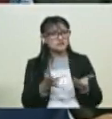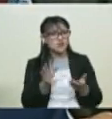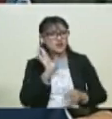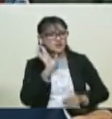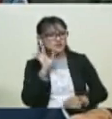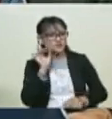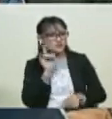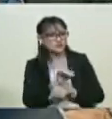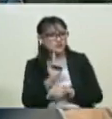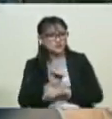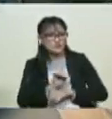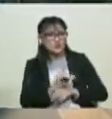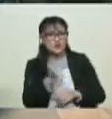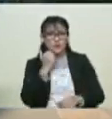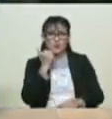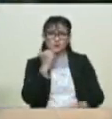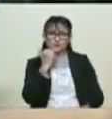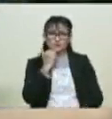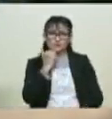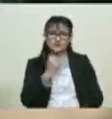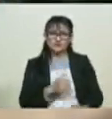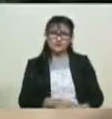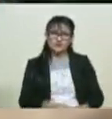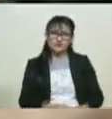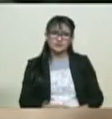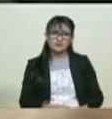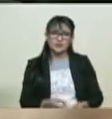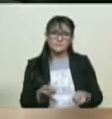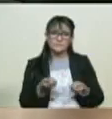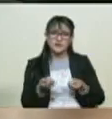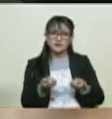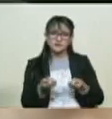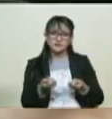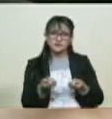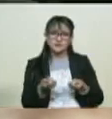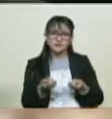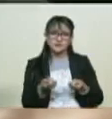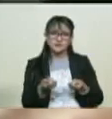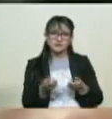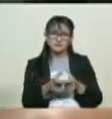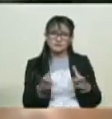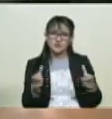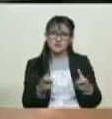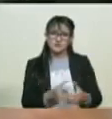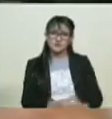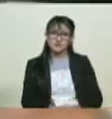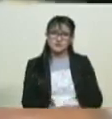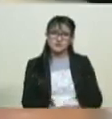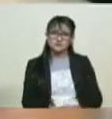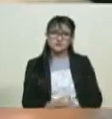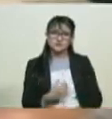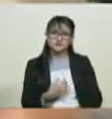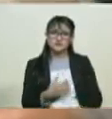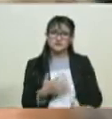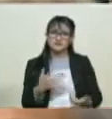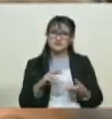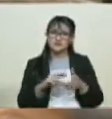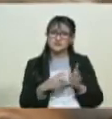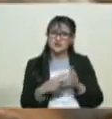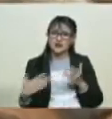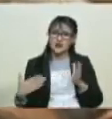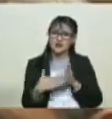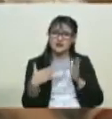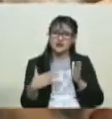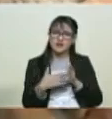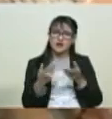abusivamente criminalmente con el precio de la moneda yo lo llamado guerra económica y es guerra